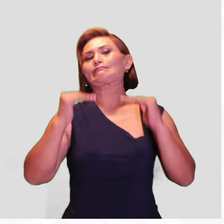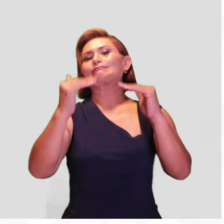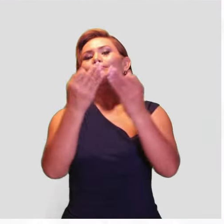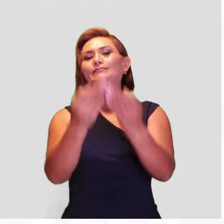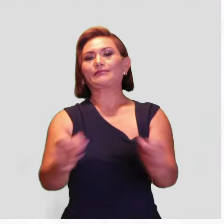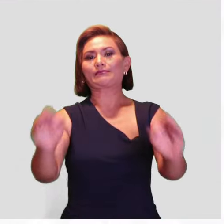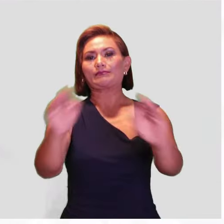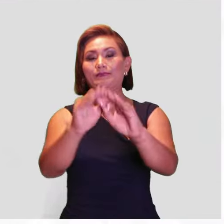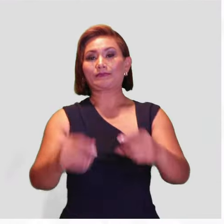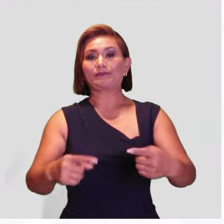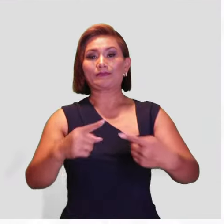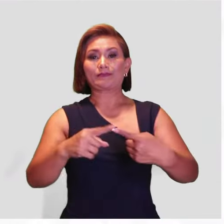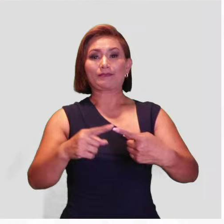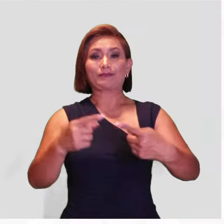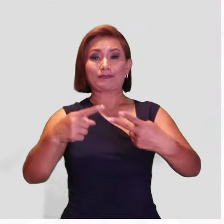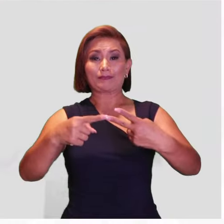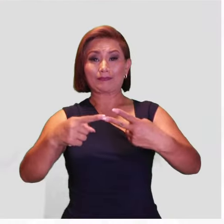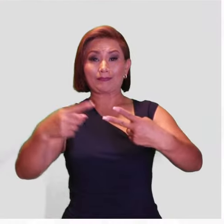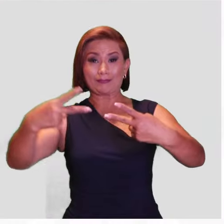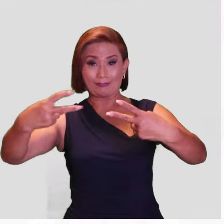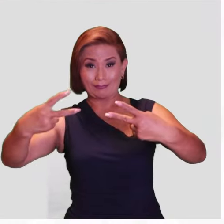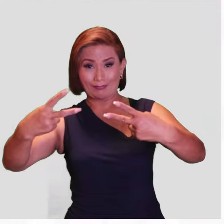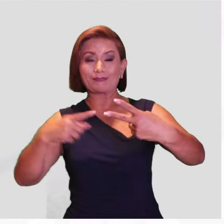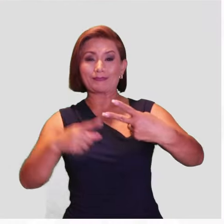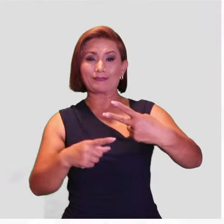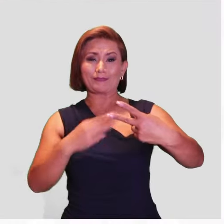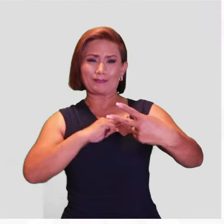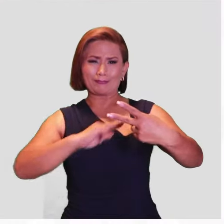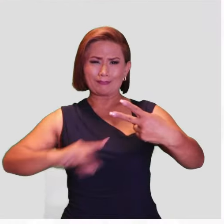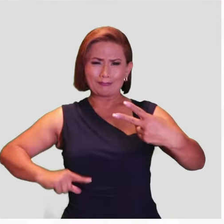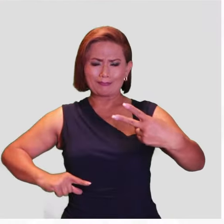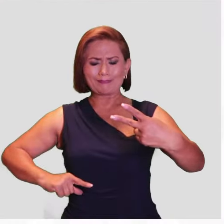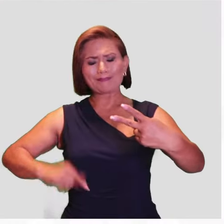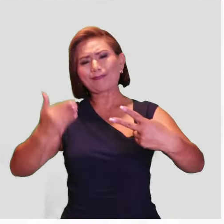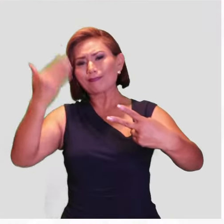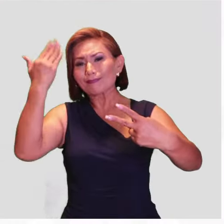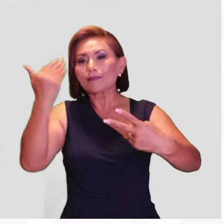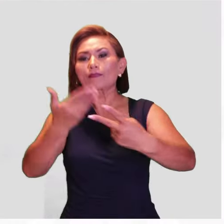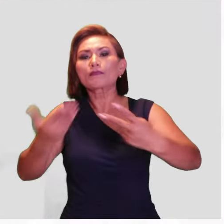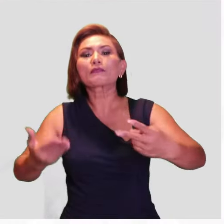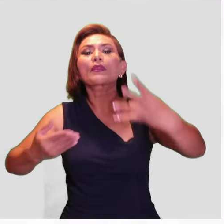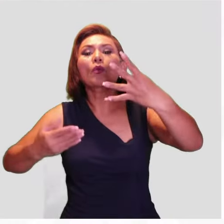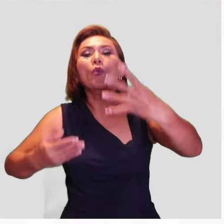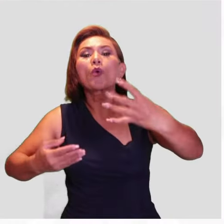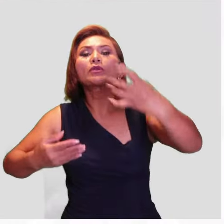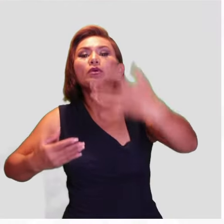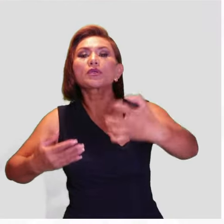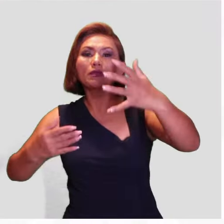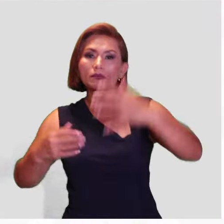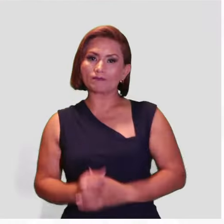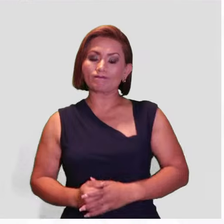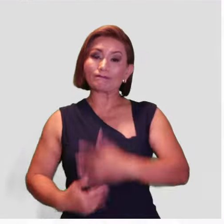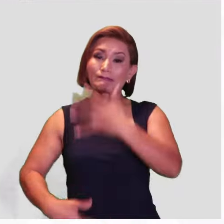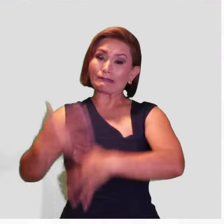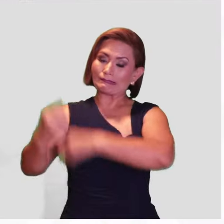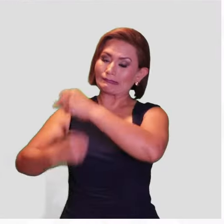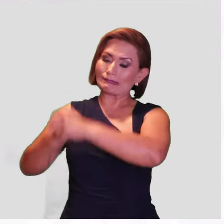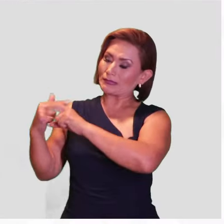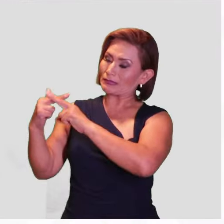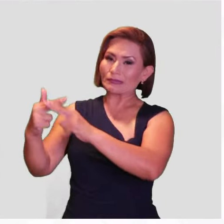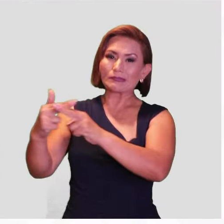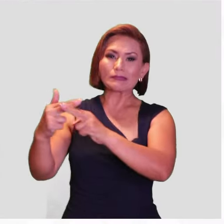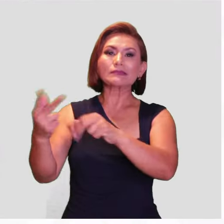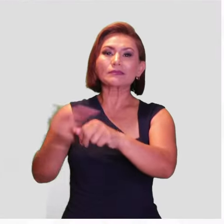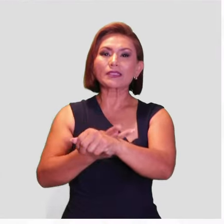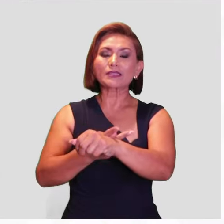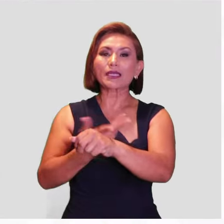el segundo lugar, hoy nos encontramos en un penoso cuarto o quinto lugar en importancia. Durante más de 15 años no se ha hecho un solo esfuerzo